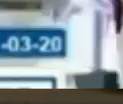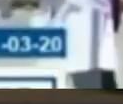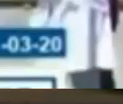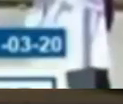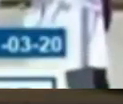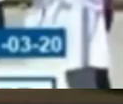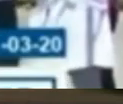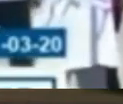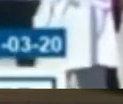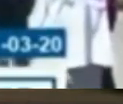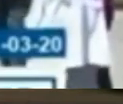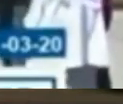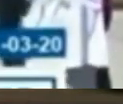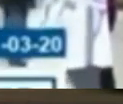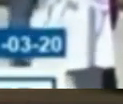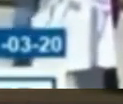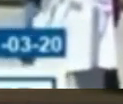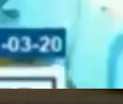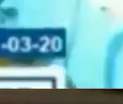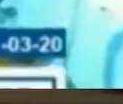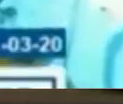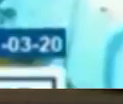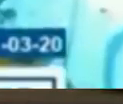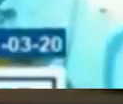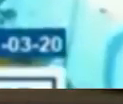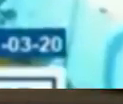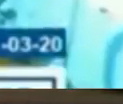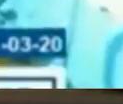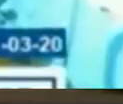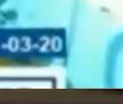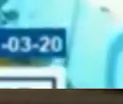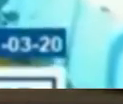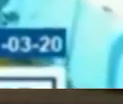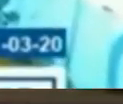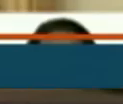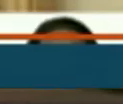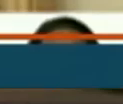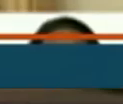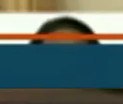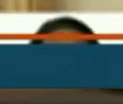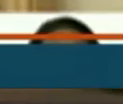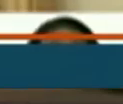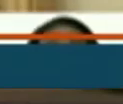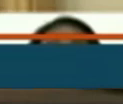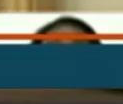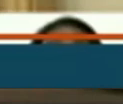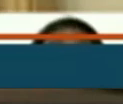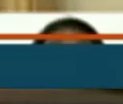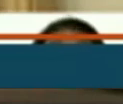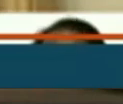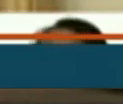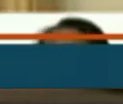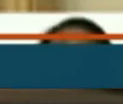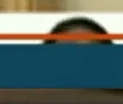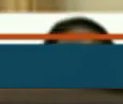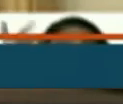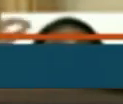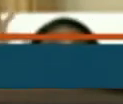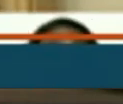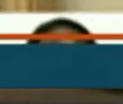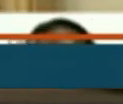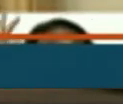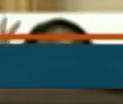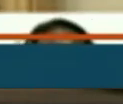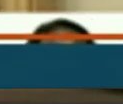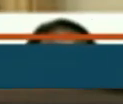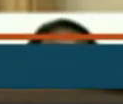en los próximos días. El coronavirus alcanzó a Venezuela con serias deficiencias en servicios básicos y con su